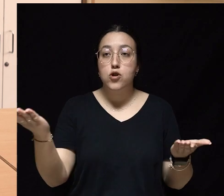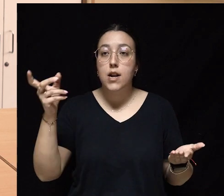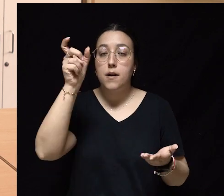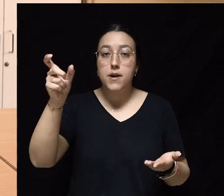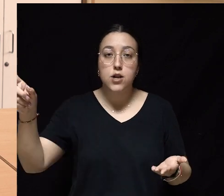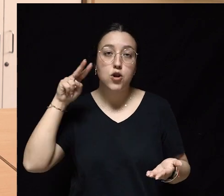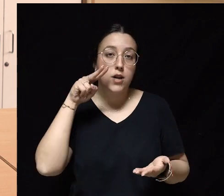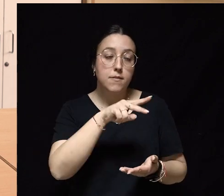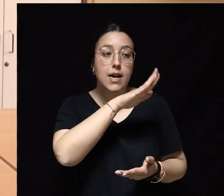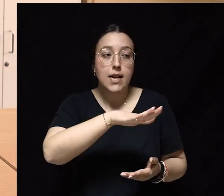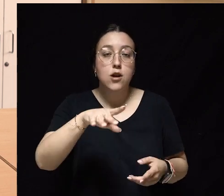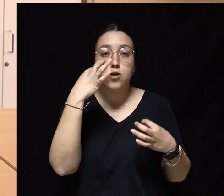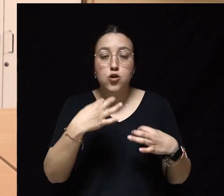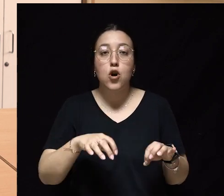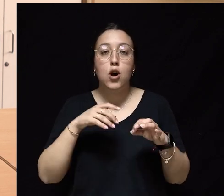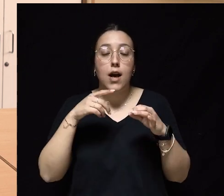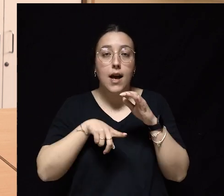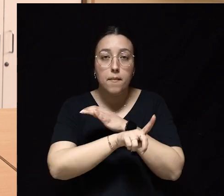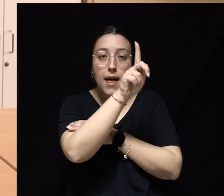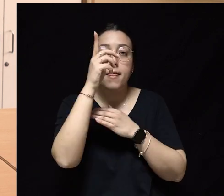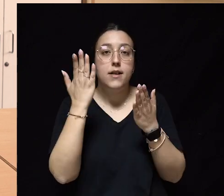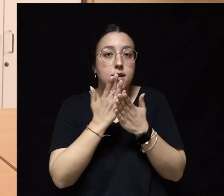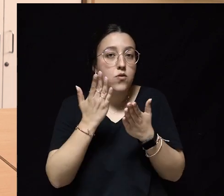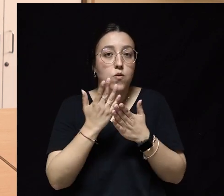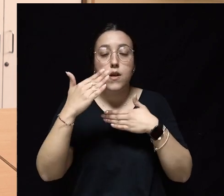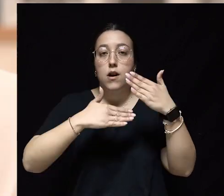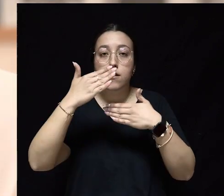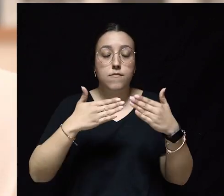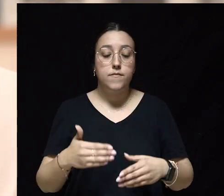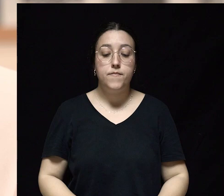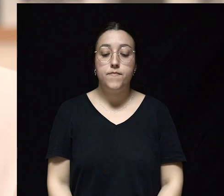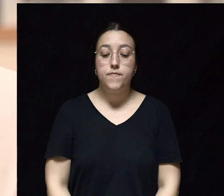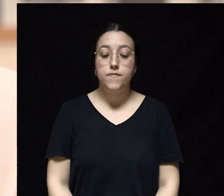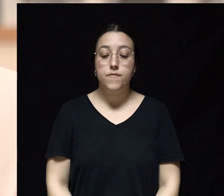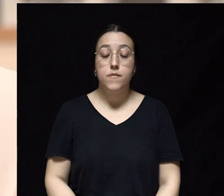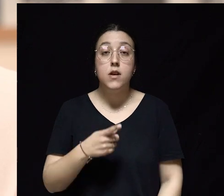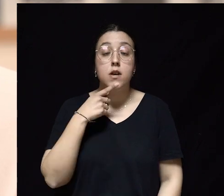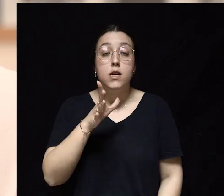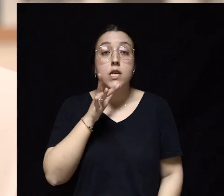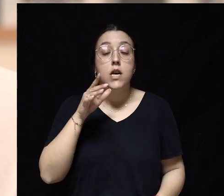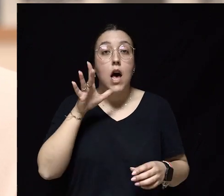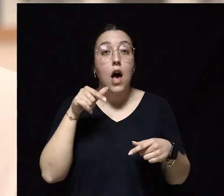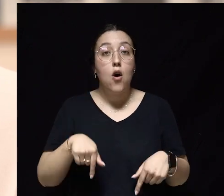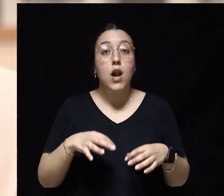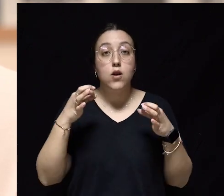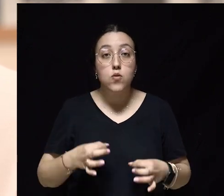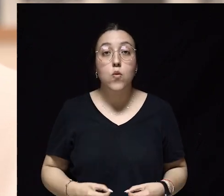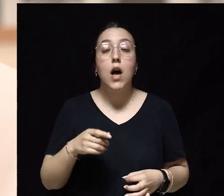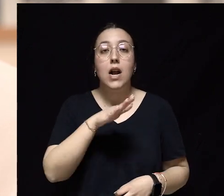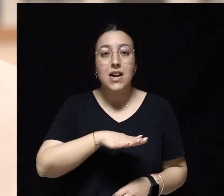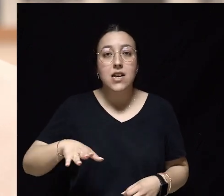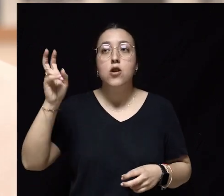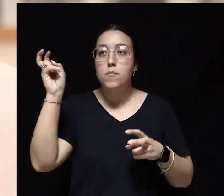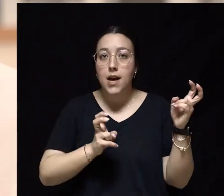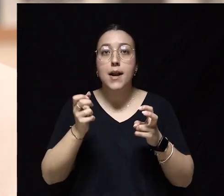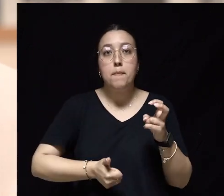Estamos llevando algunos planes de absentismo para mitigarlo y actualmente lo